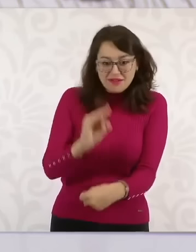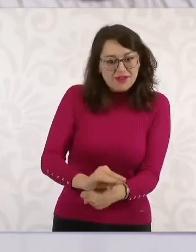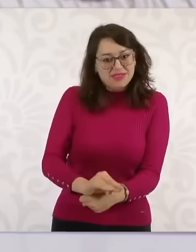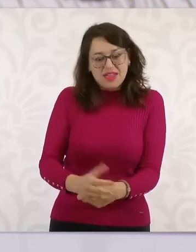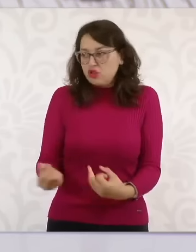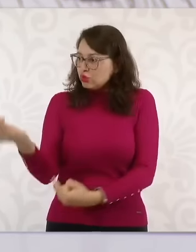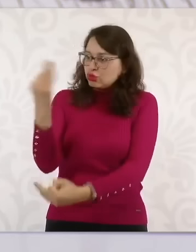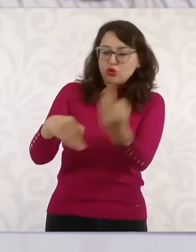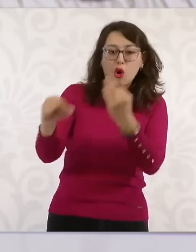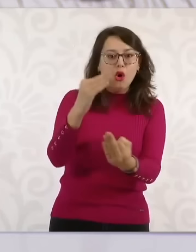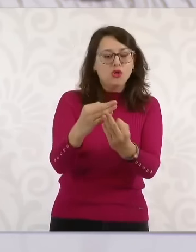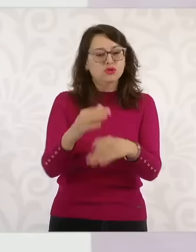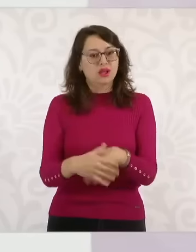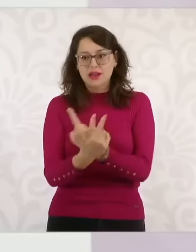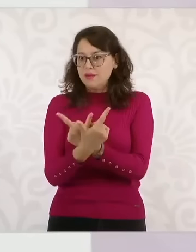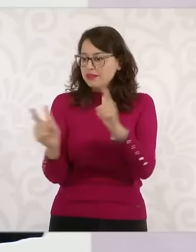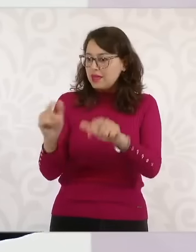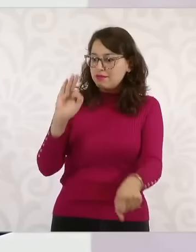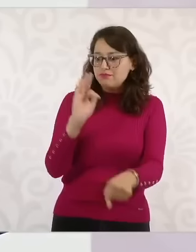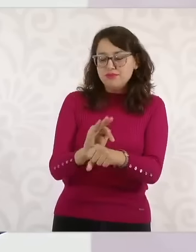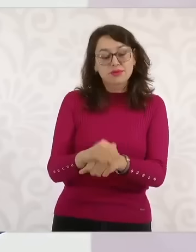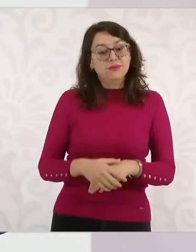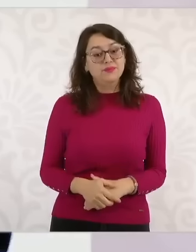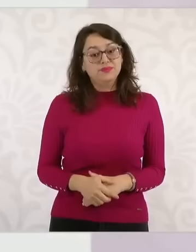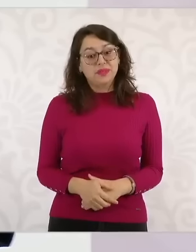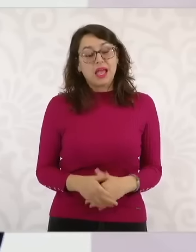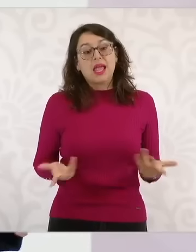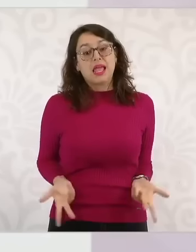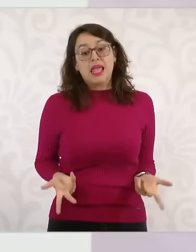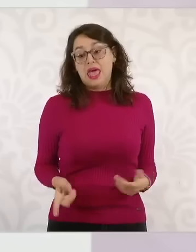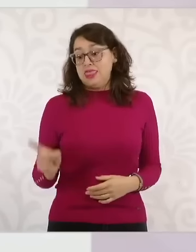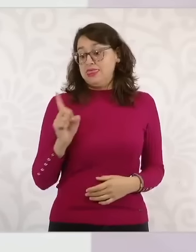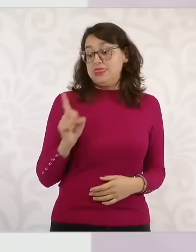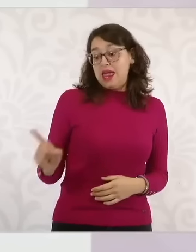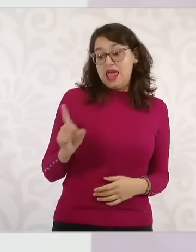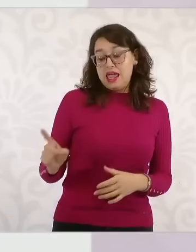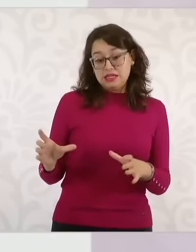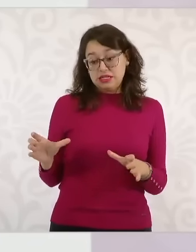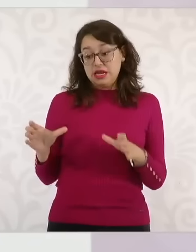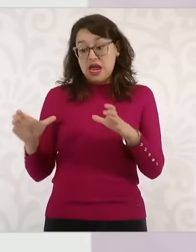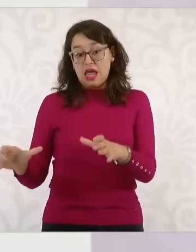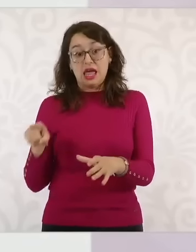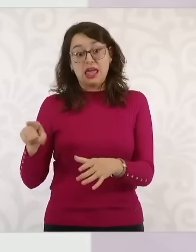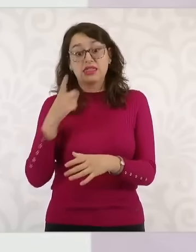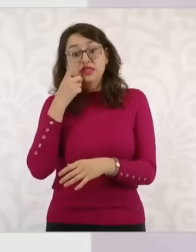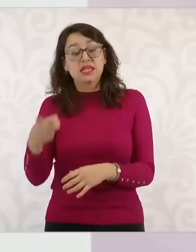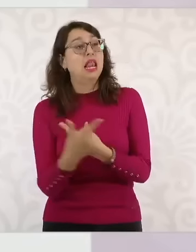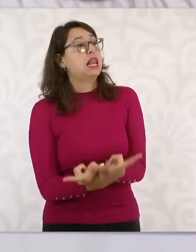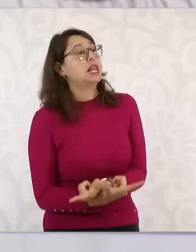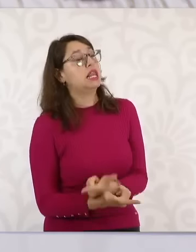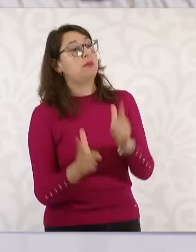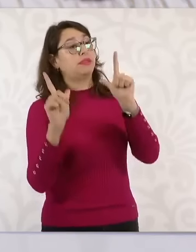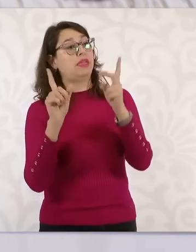Las libertades son las libertades, porque ahora la derecha, ¿no? El PAN puso ahora, ¿qué es? Libertad, familia y qué otra cosa.